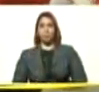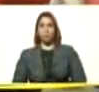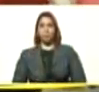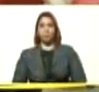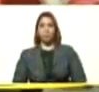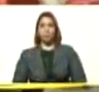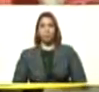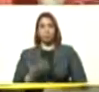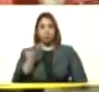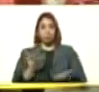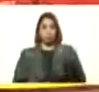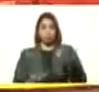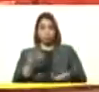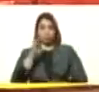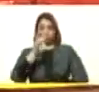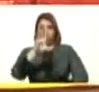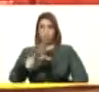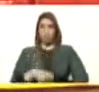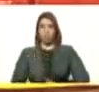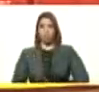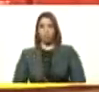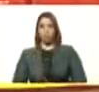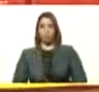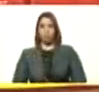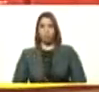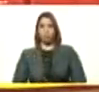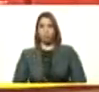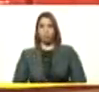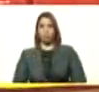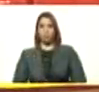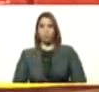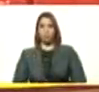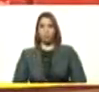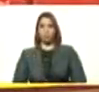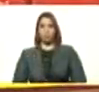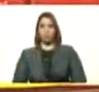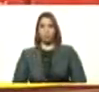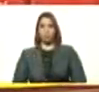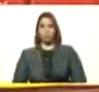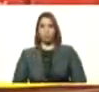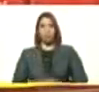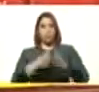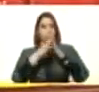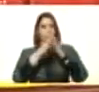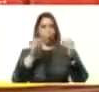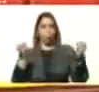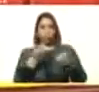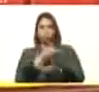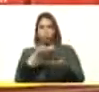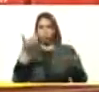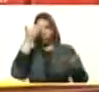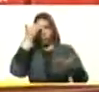las cocineras de la patria, al bedel, a la bedel.